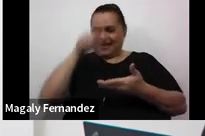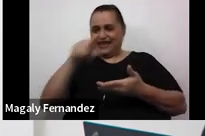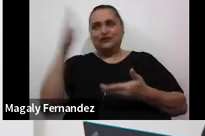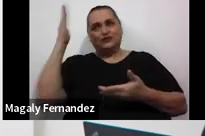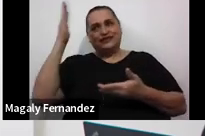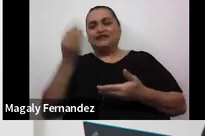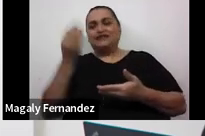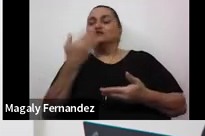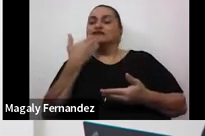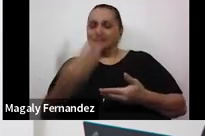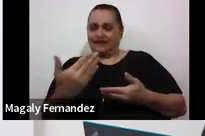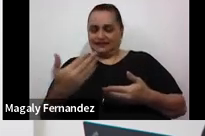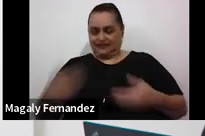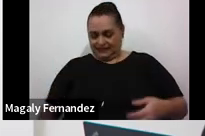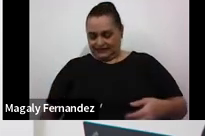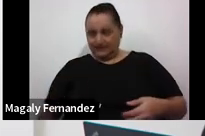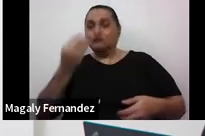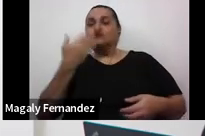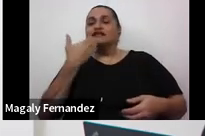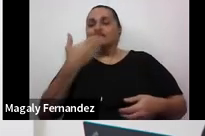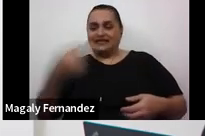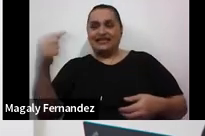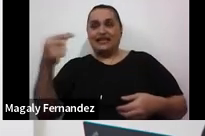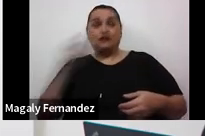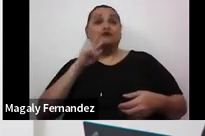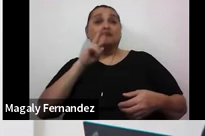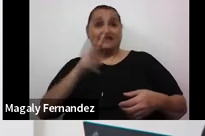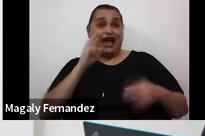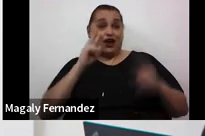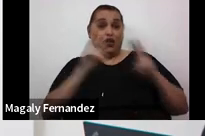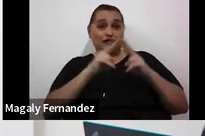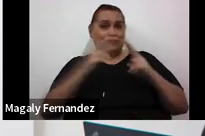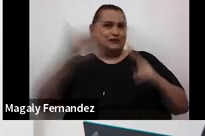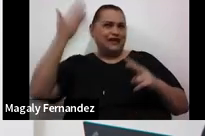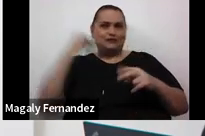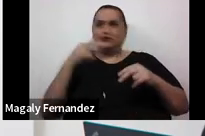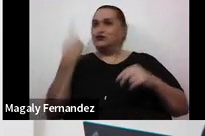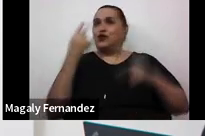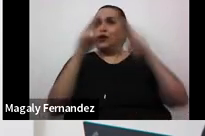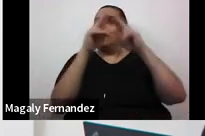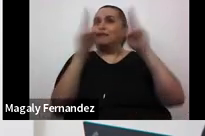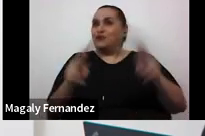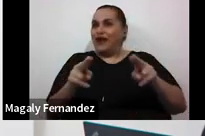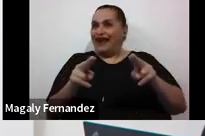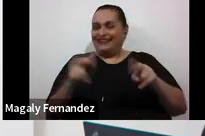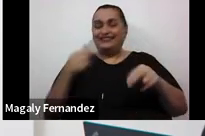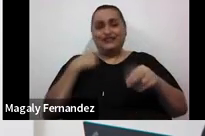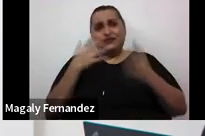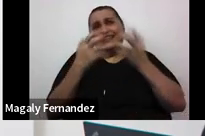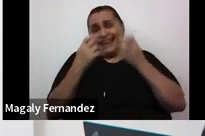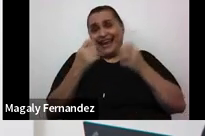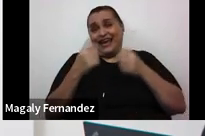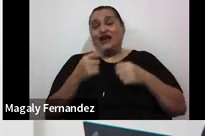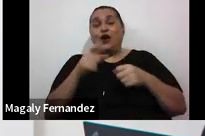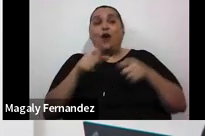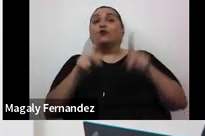gracias muchas gracias Gilberto es verdad nos conocemos hace rato y solo virtual yo estoy deseando tener la oportunidad